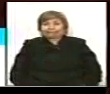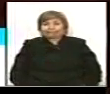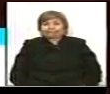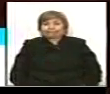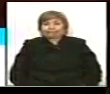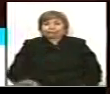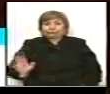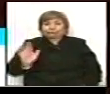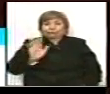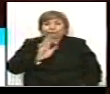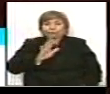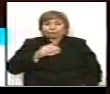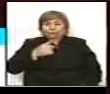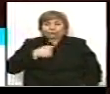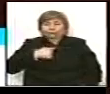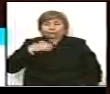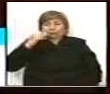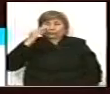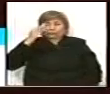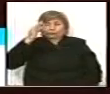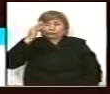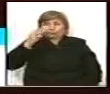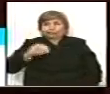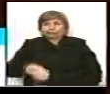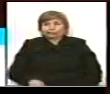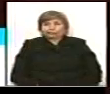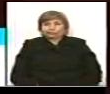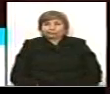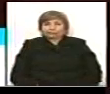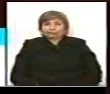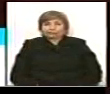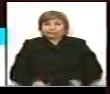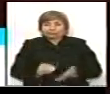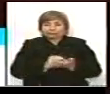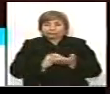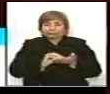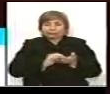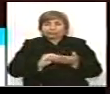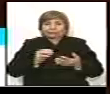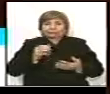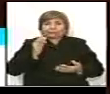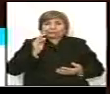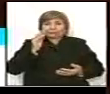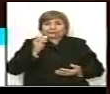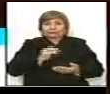ya su yo futuro va a escribir una carta.